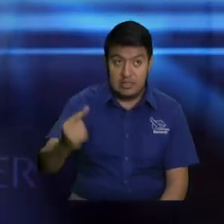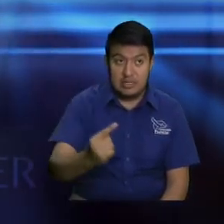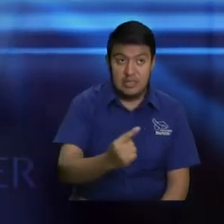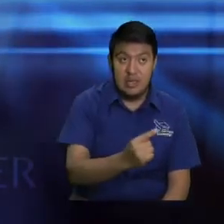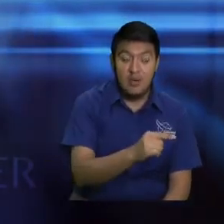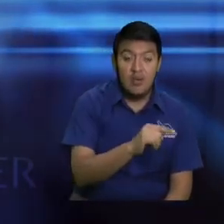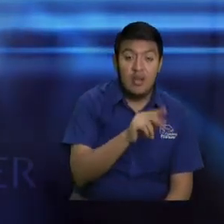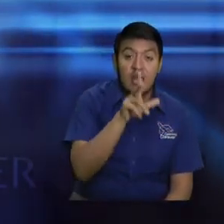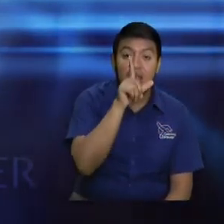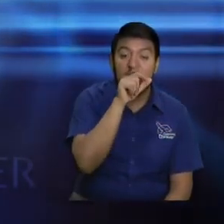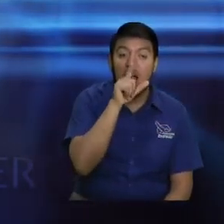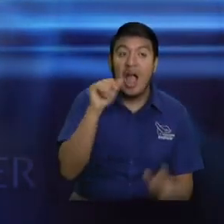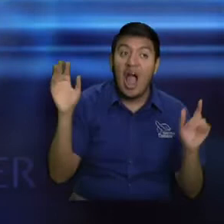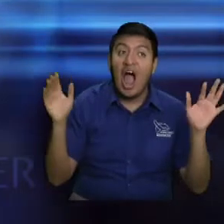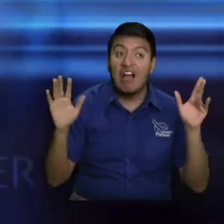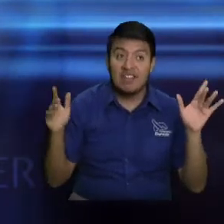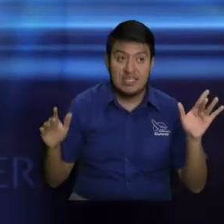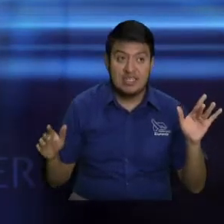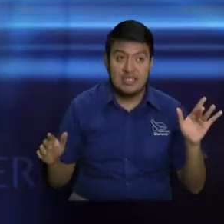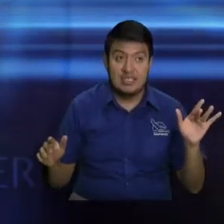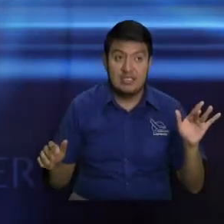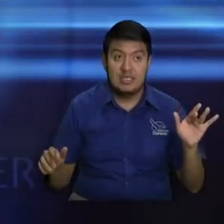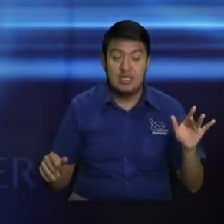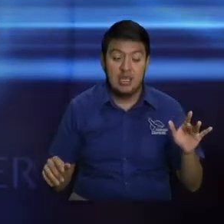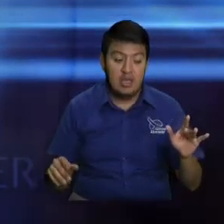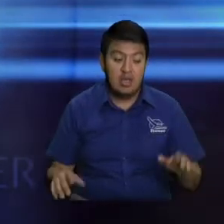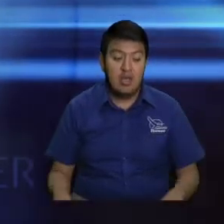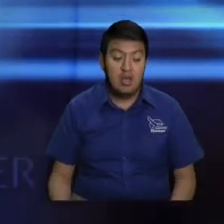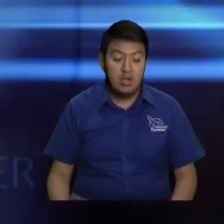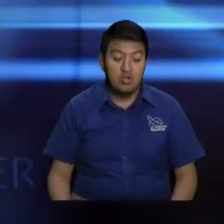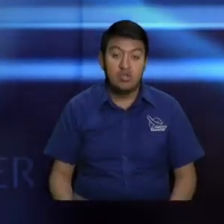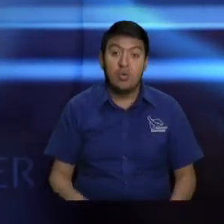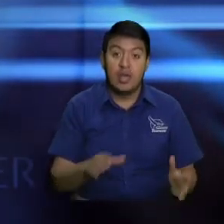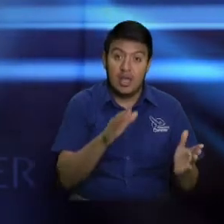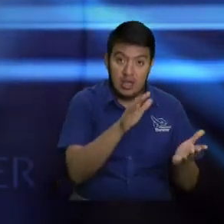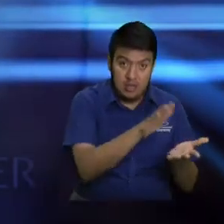cuerpos y apartábalas Abraham.